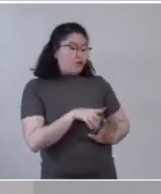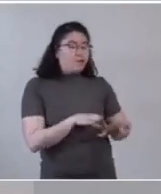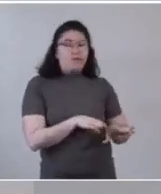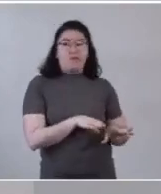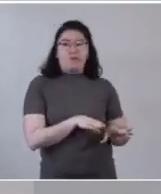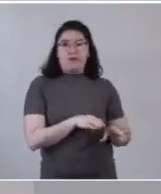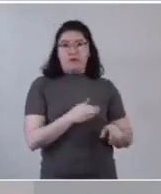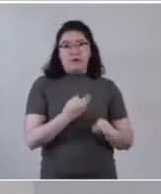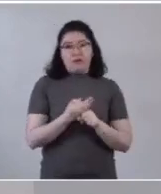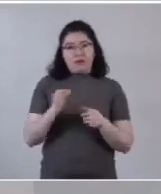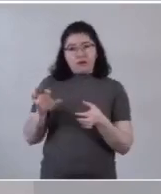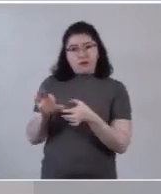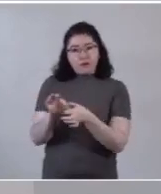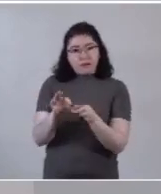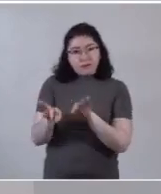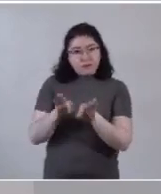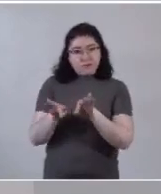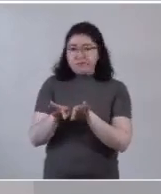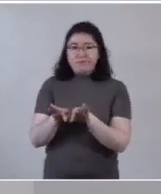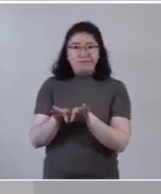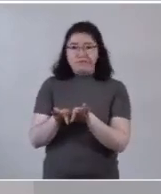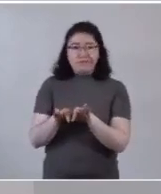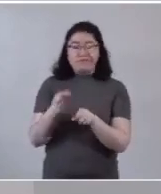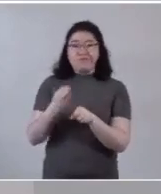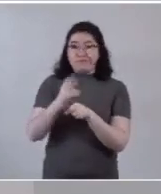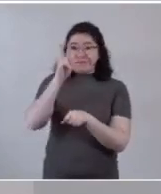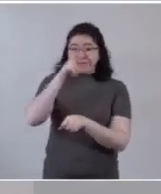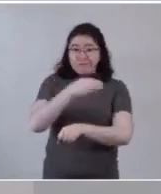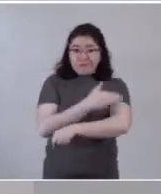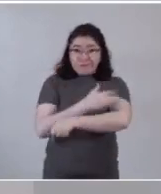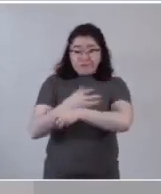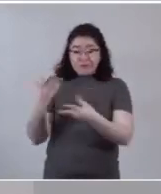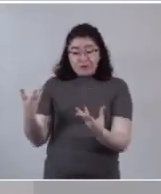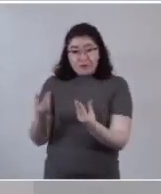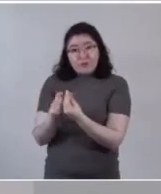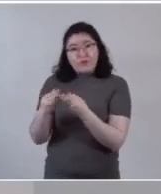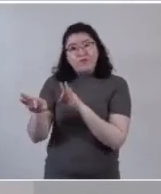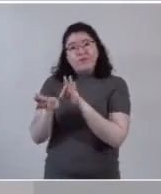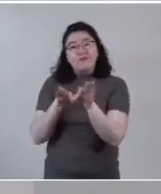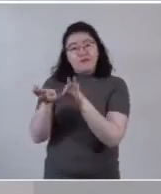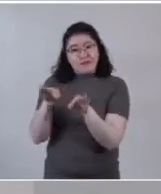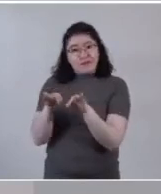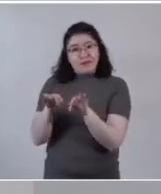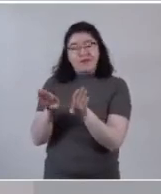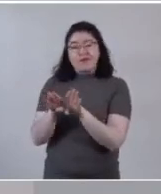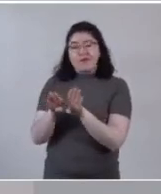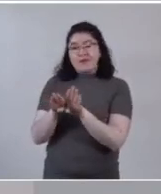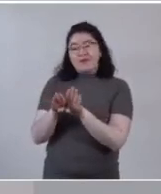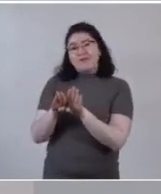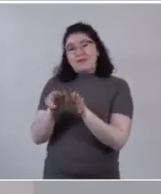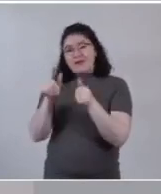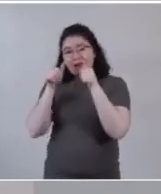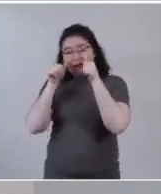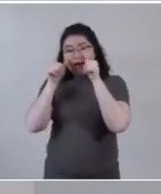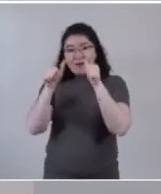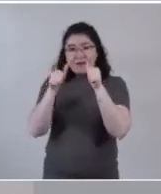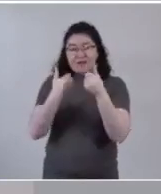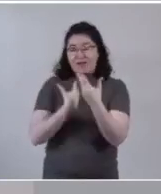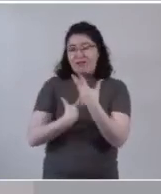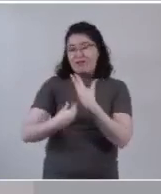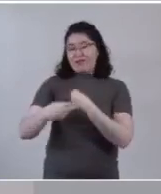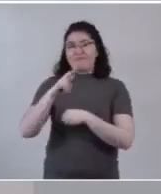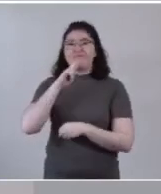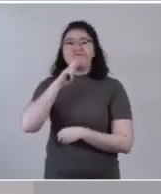todos. Y hoy, pues realmente hay una coordinación permanente que nos ayuda a enfrentar la pandemia de una manera, pues mucho